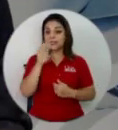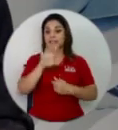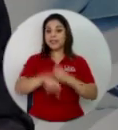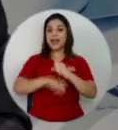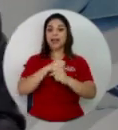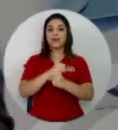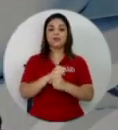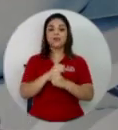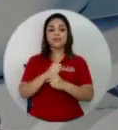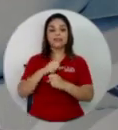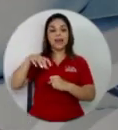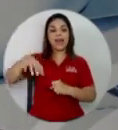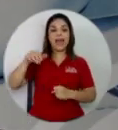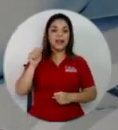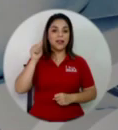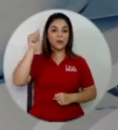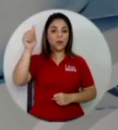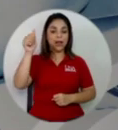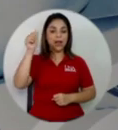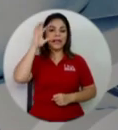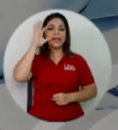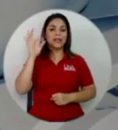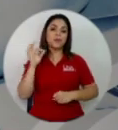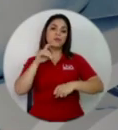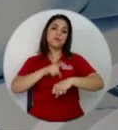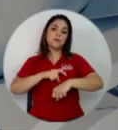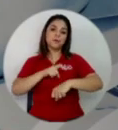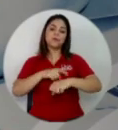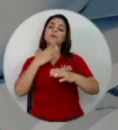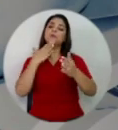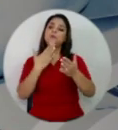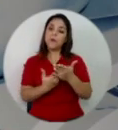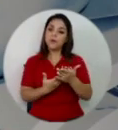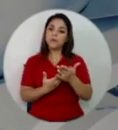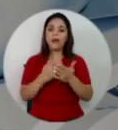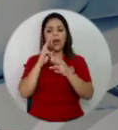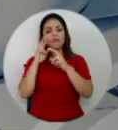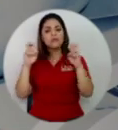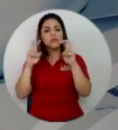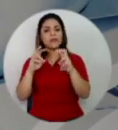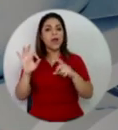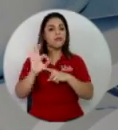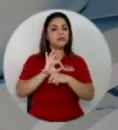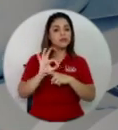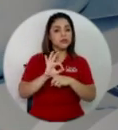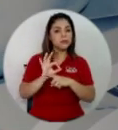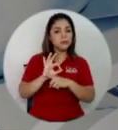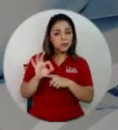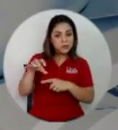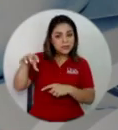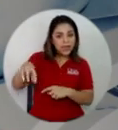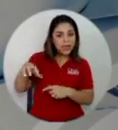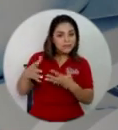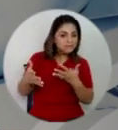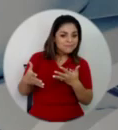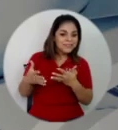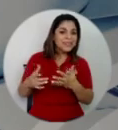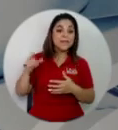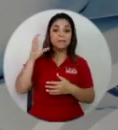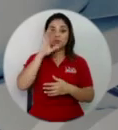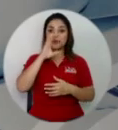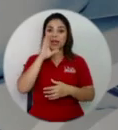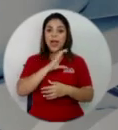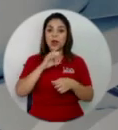los 15 años de la sede de Alajuela, creo que es un momento muy adecuado para revisar el funcionamiento de la sede y buscar